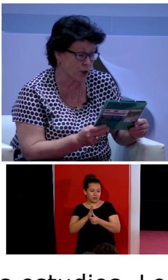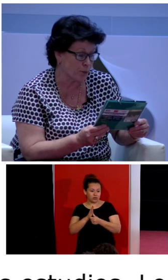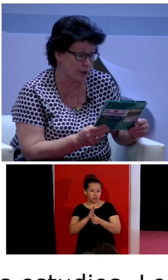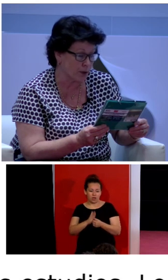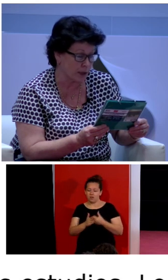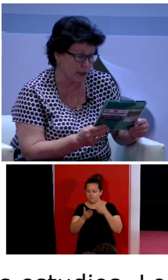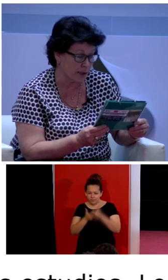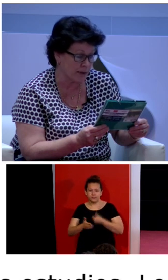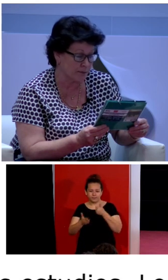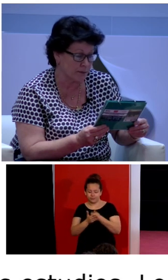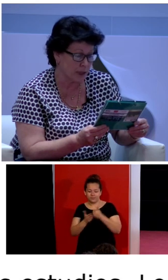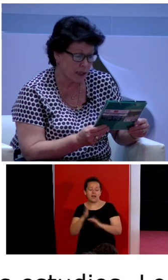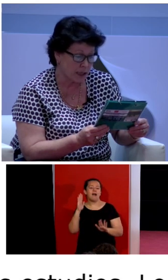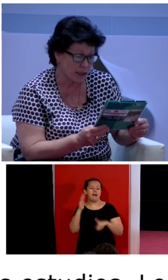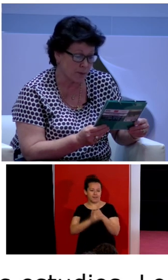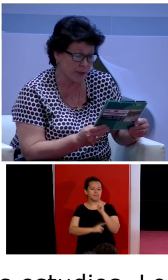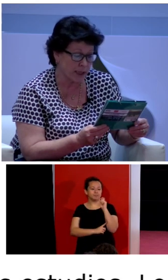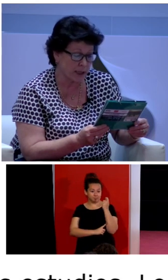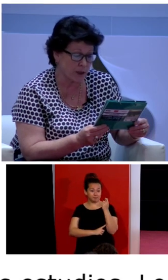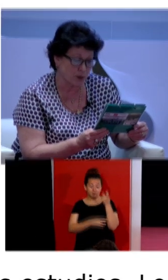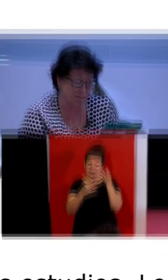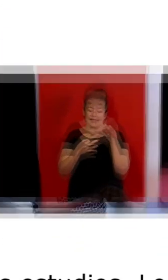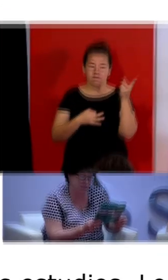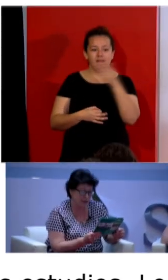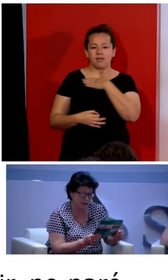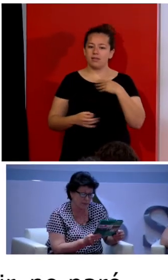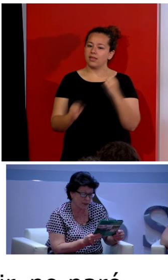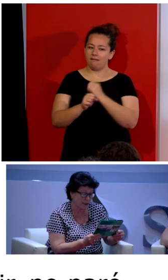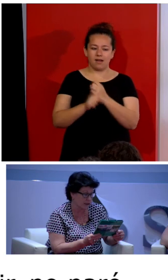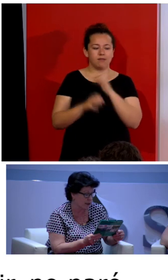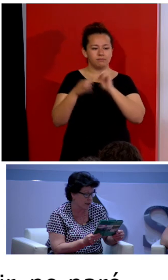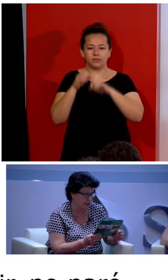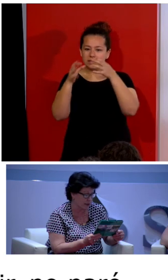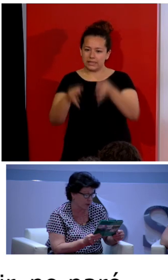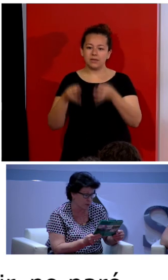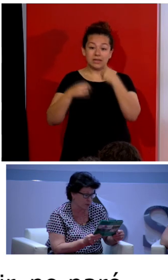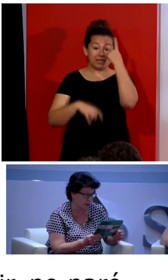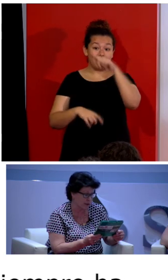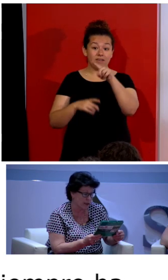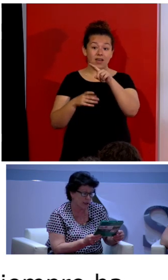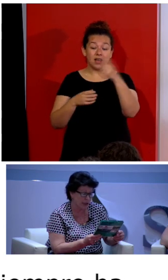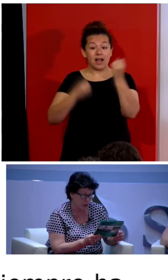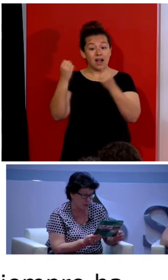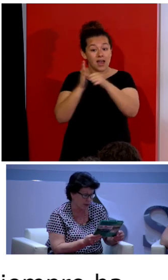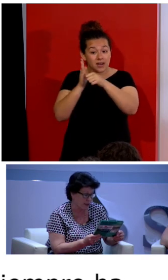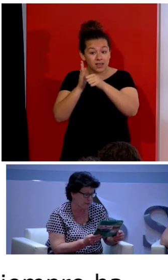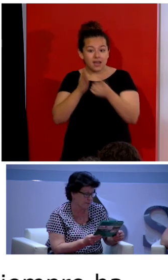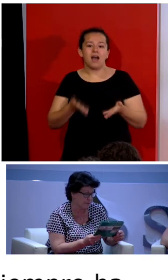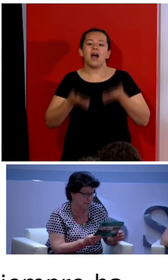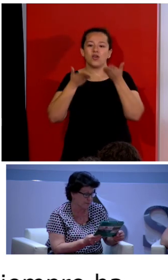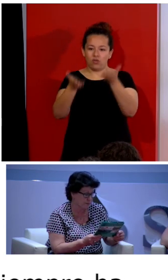que se convirtió en realidad. Siempre ha querido trabajar y sabía que tener el carnet de conducir le